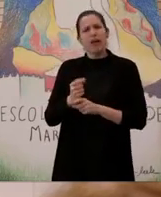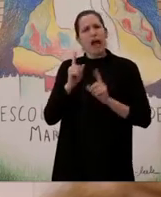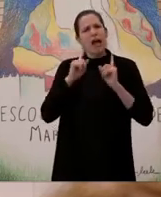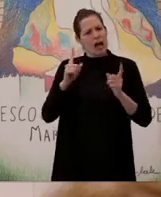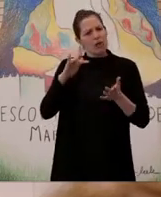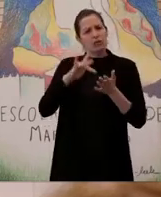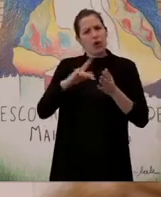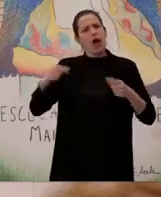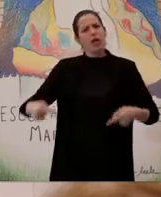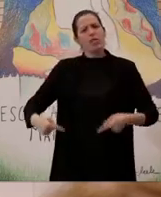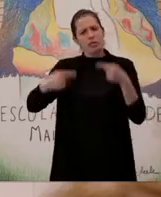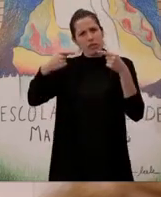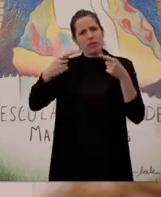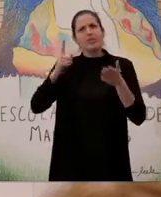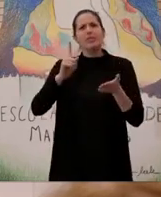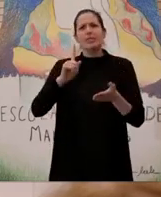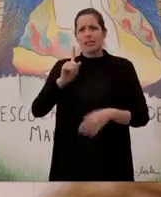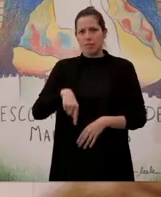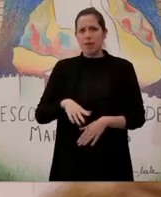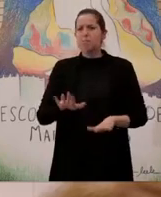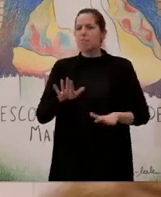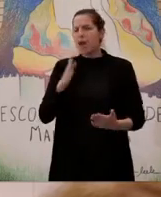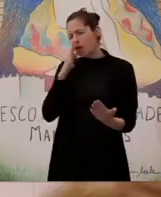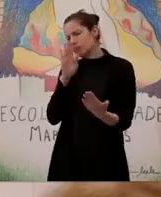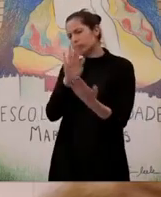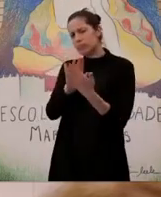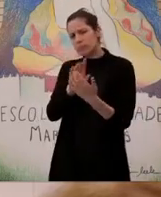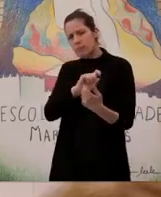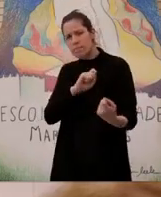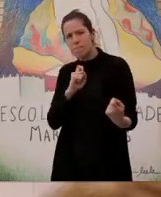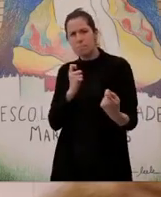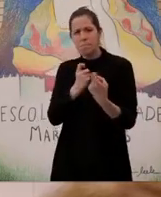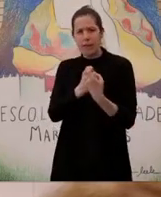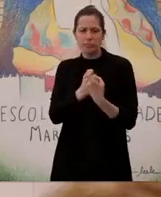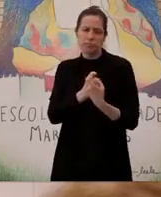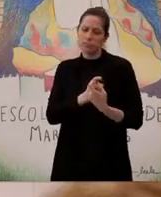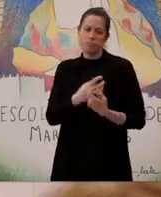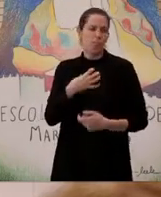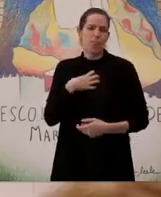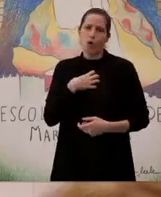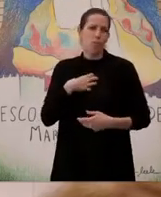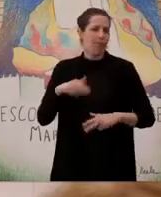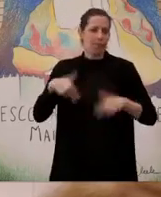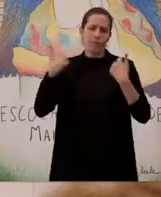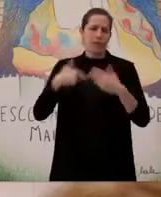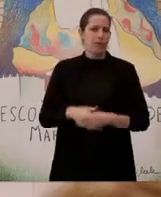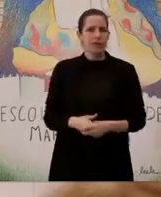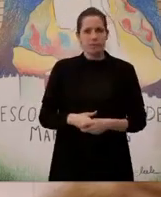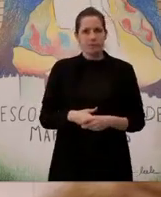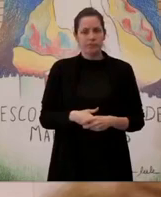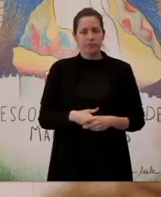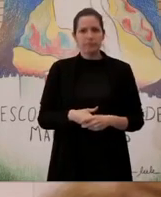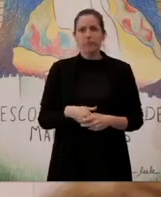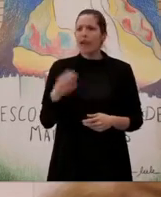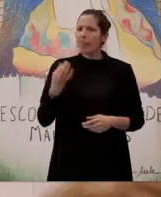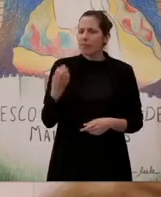porque hay que puntualizar pero sin afrontarnos ni pelearnos eso es algo que feminismo no se puede permitir evidentemente vamos a diversas